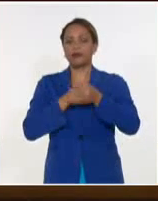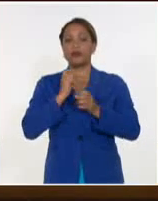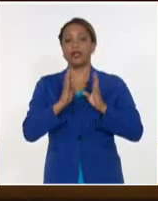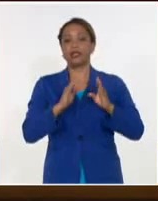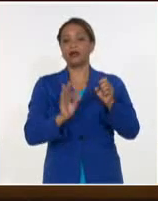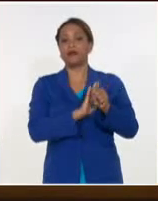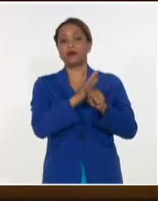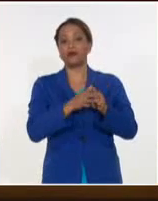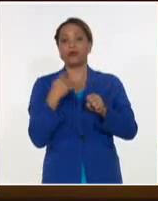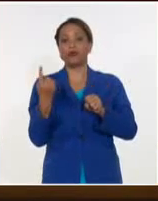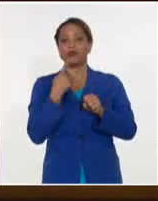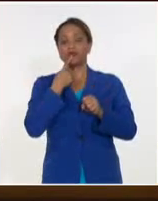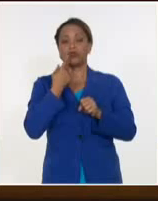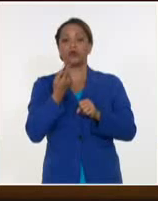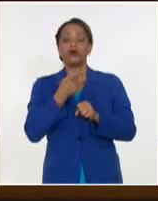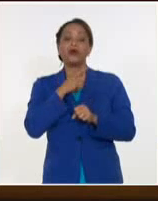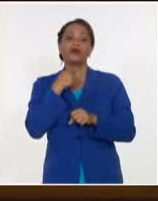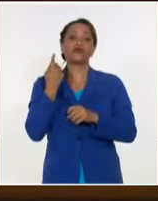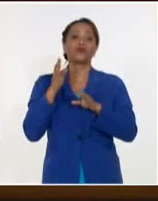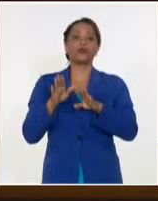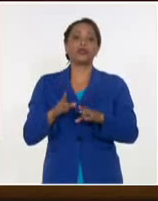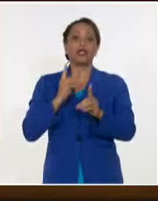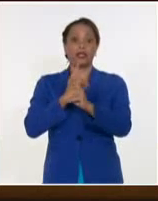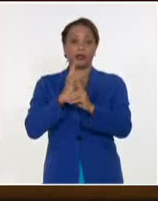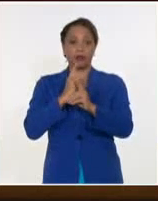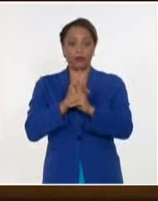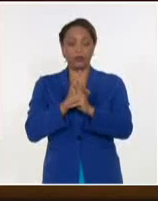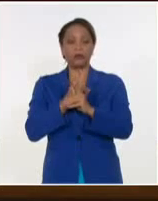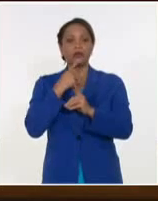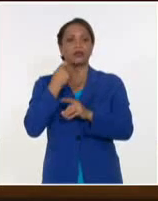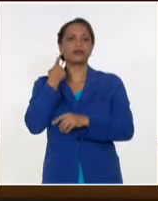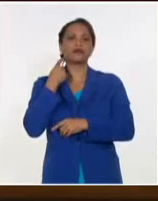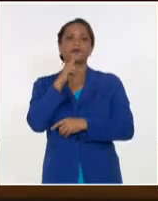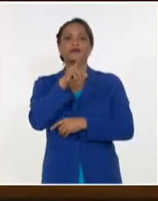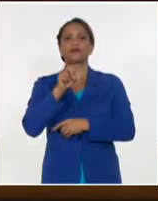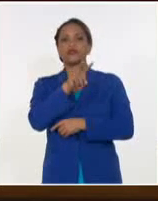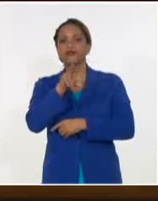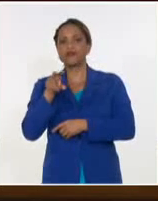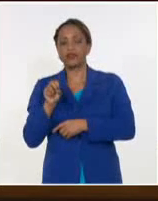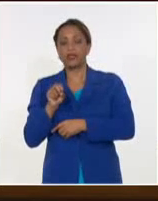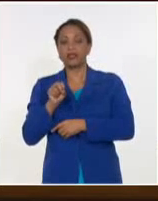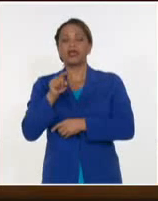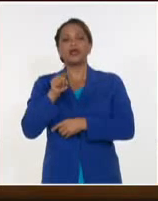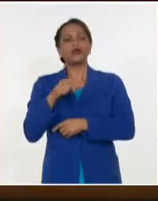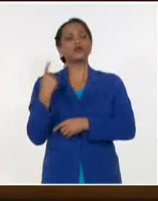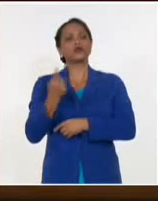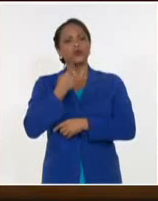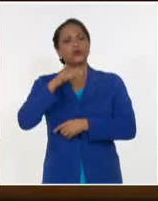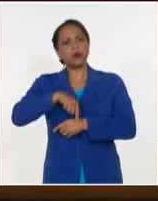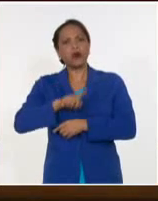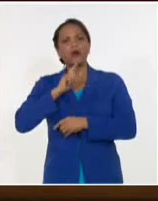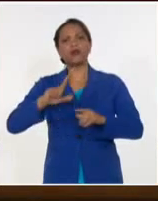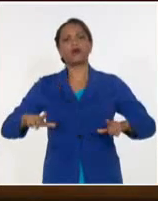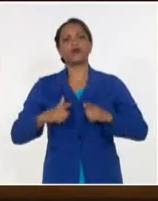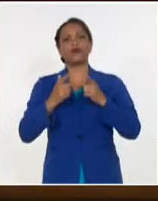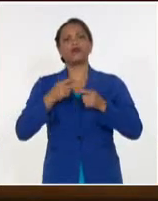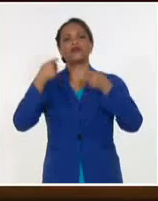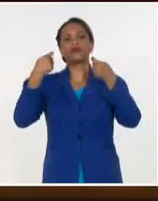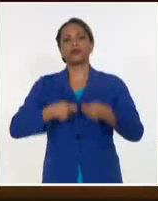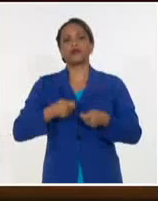vimos obligados a suspender el encuentro previsto en el año 2020, estamos cumpliendo con un deber